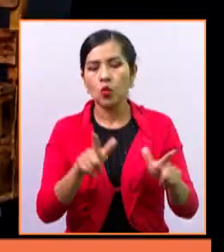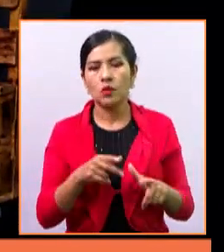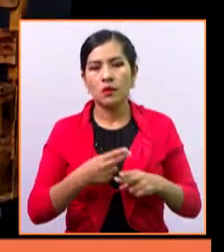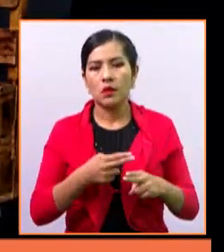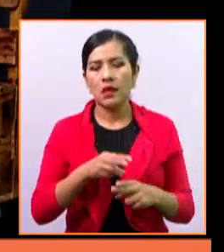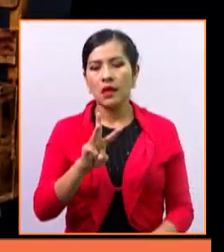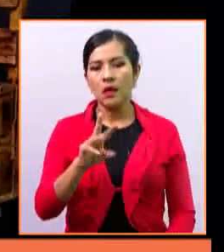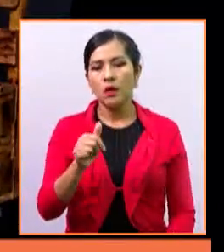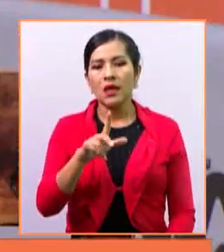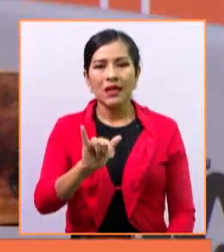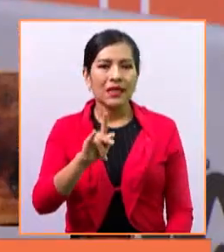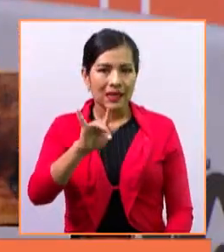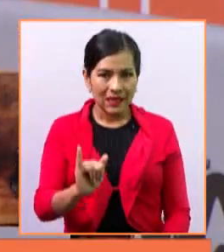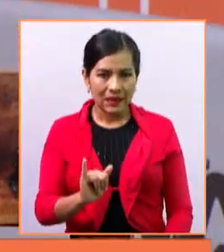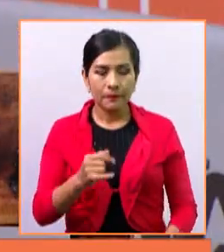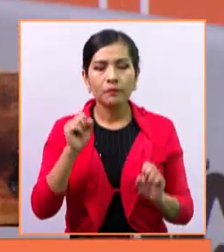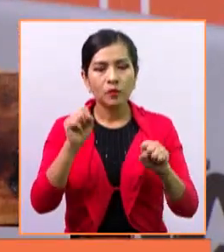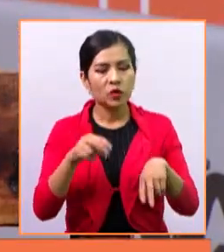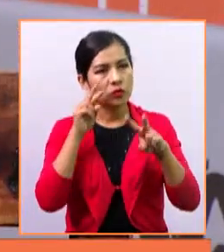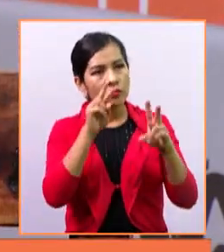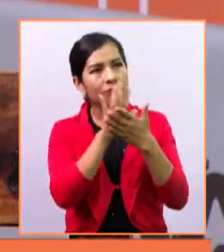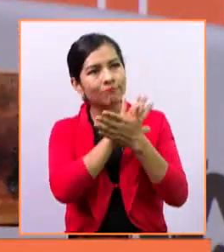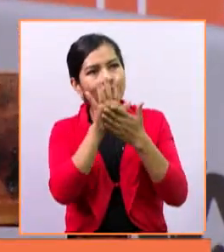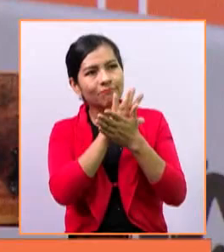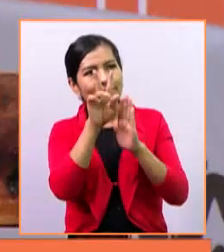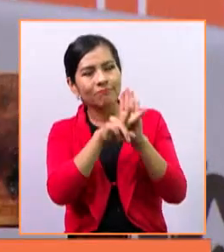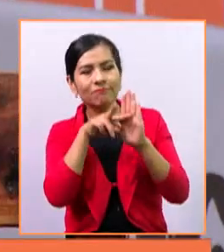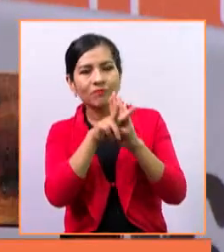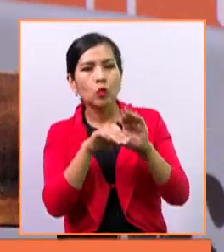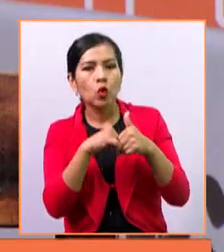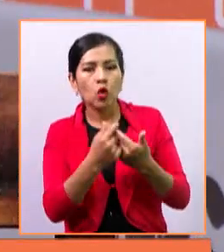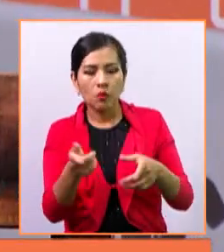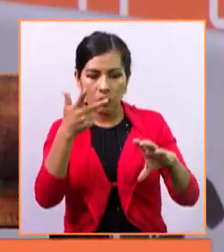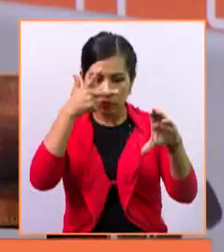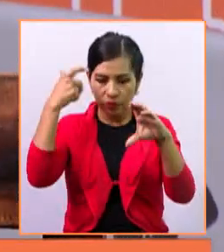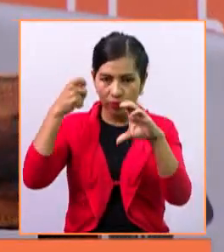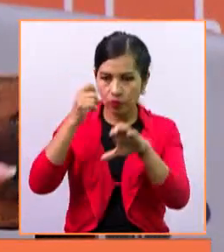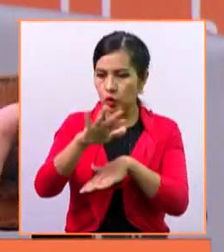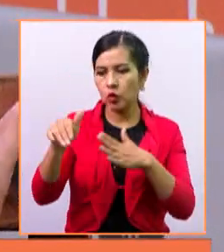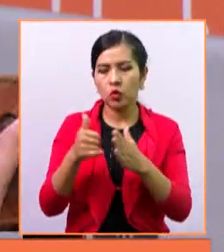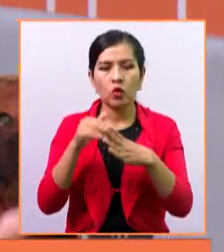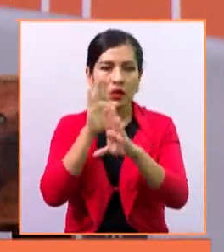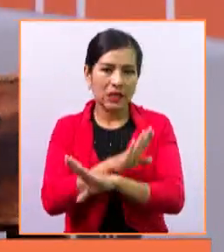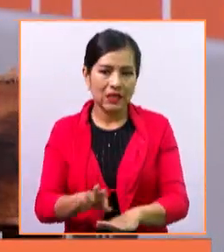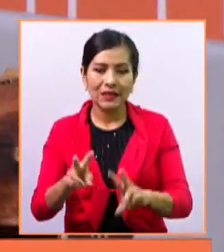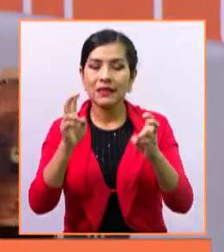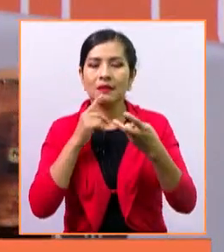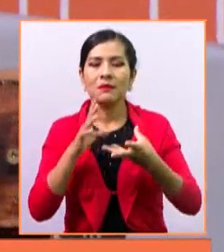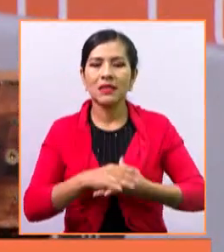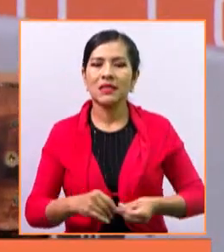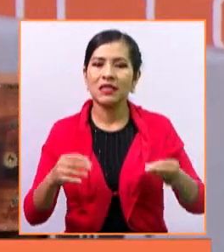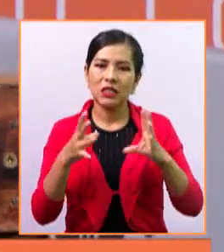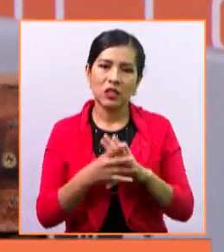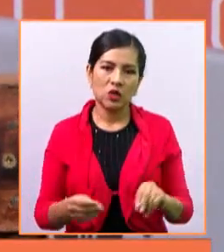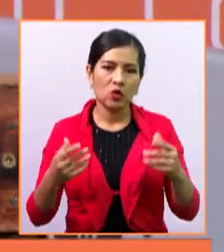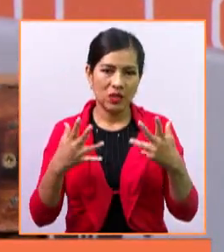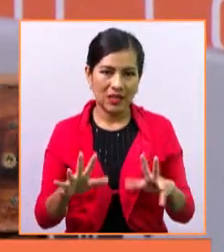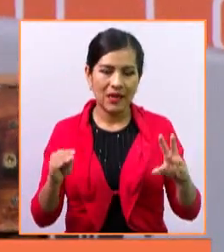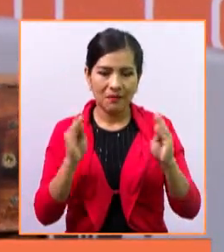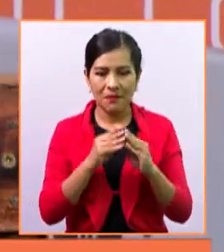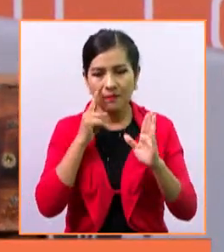Waliki a poder ver la proyección de este corto que ha sido inspirado en los niños, sí, en esa historia maravillosa que nos estaban comentando